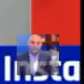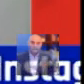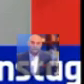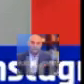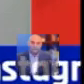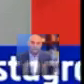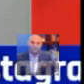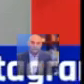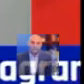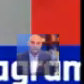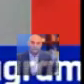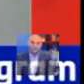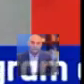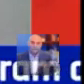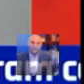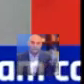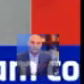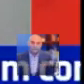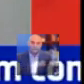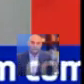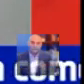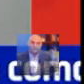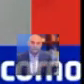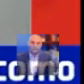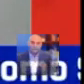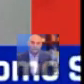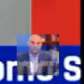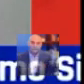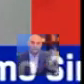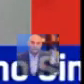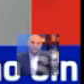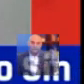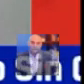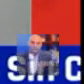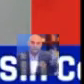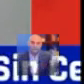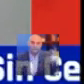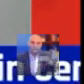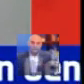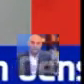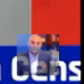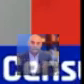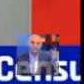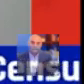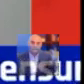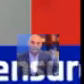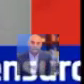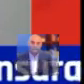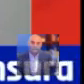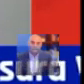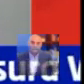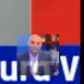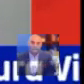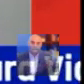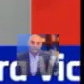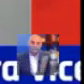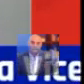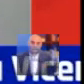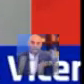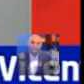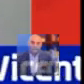de este país durante ese periodo neoliberal. Ya no nos vamos, no nos